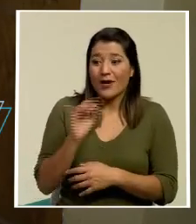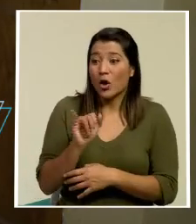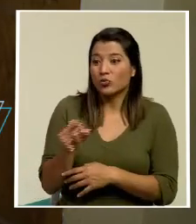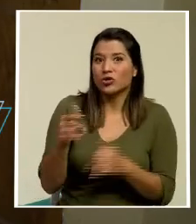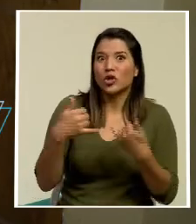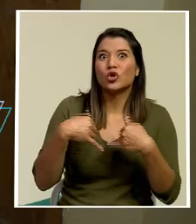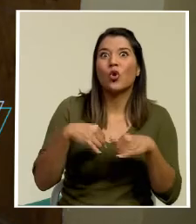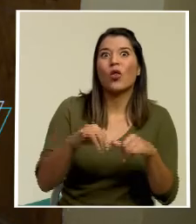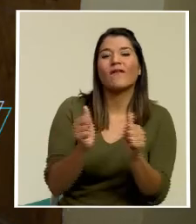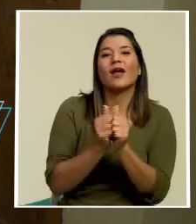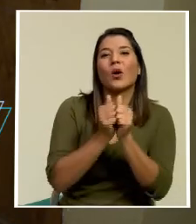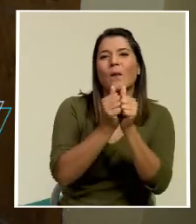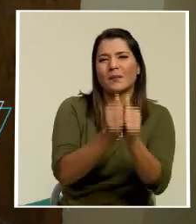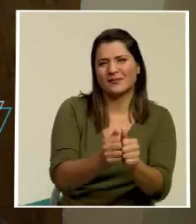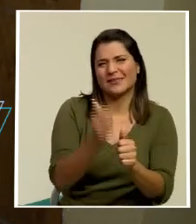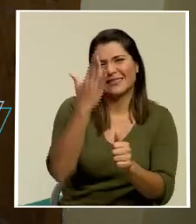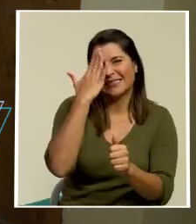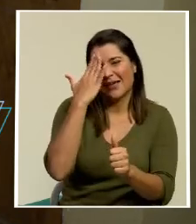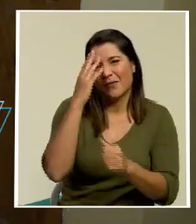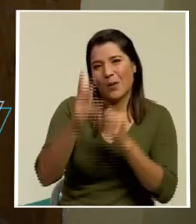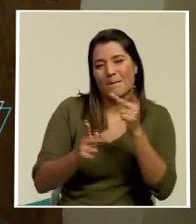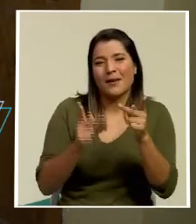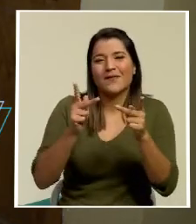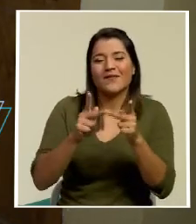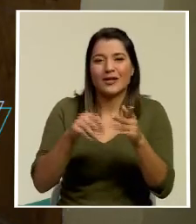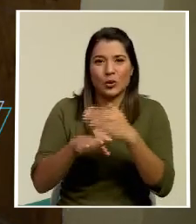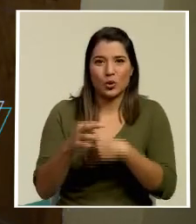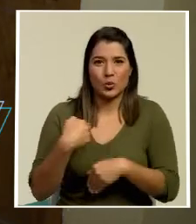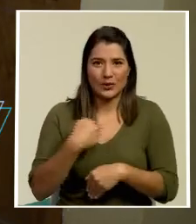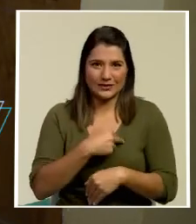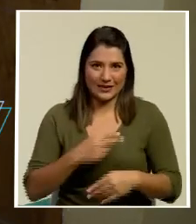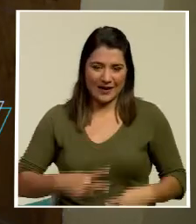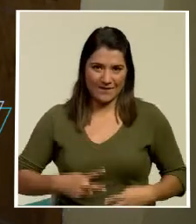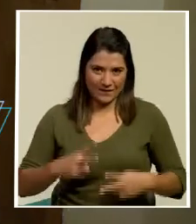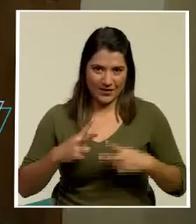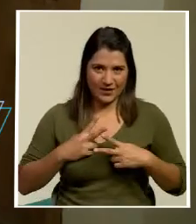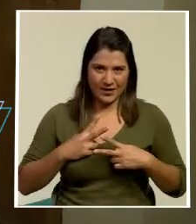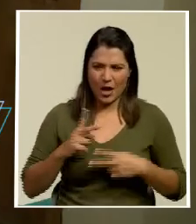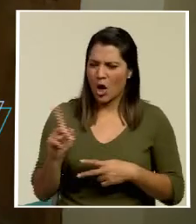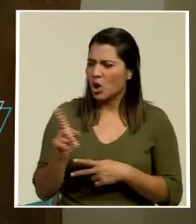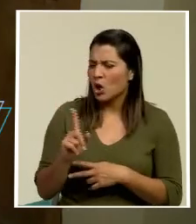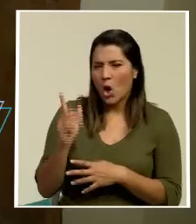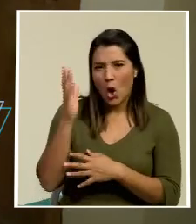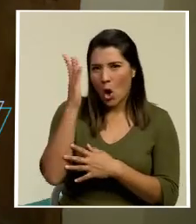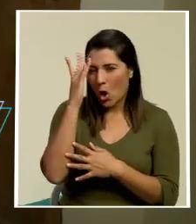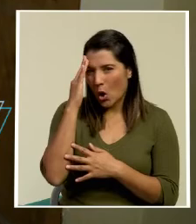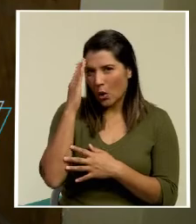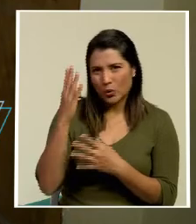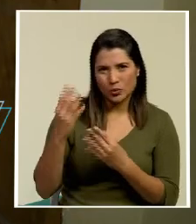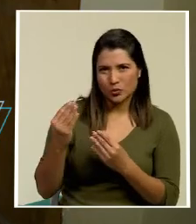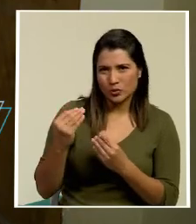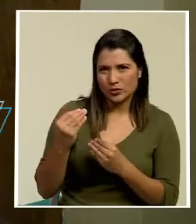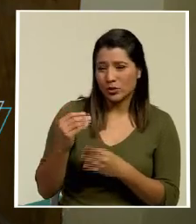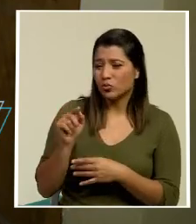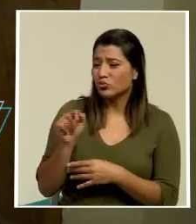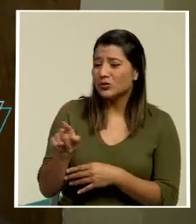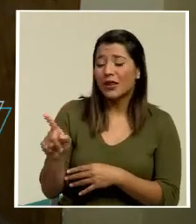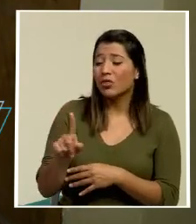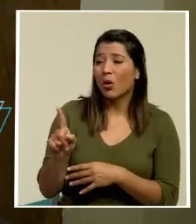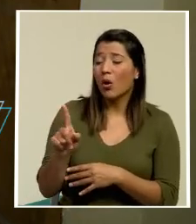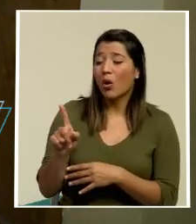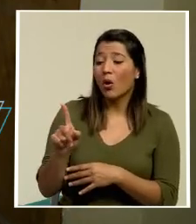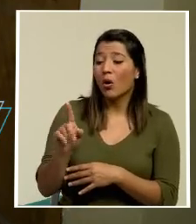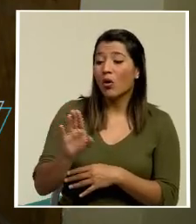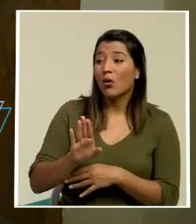que sabemos perpetua en nuestras vidas. No temas, no bien traspases el túnel de la luz,